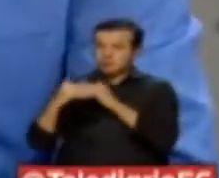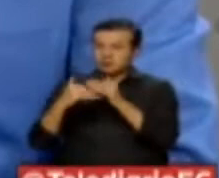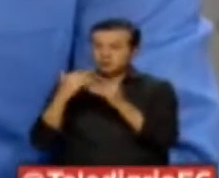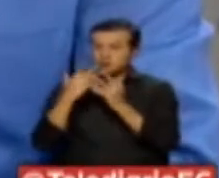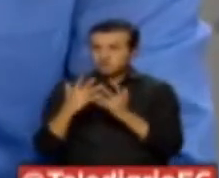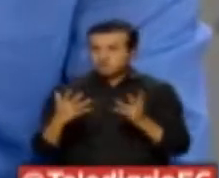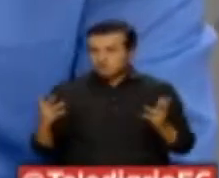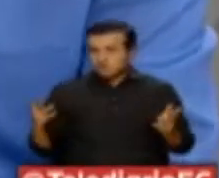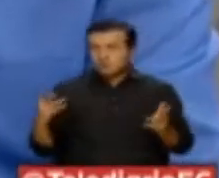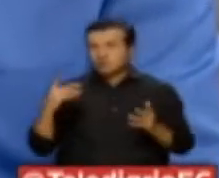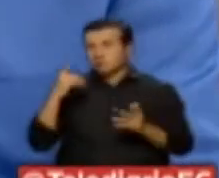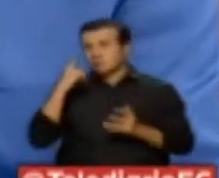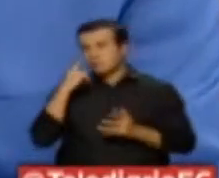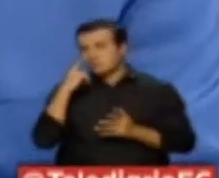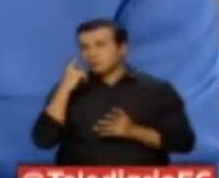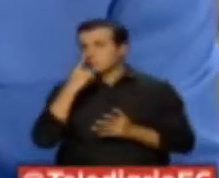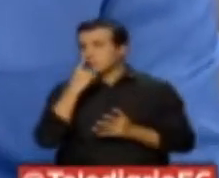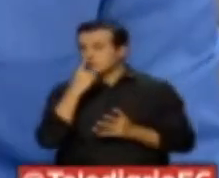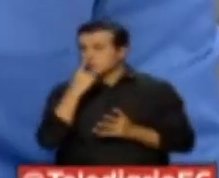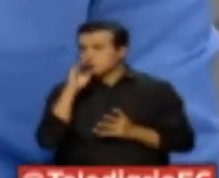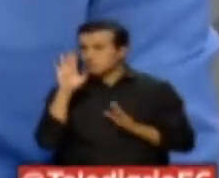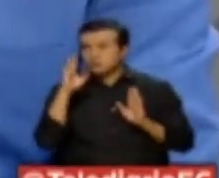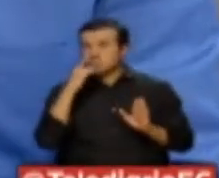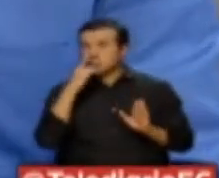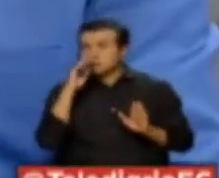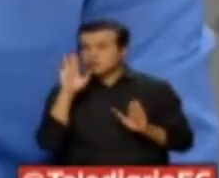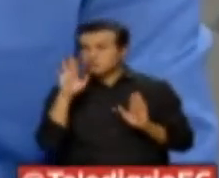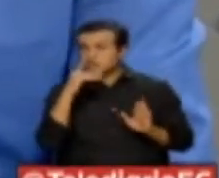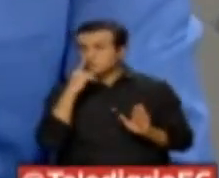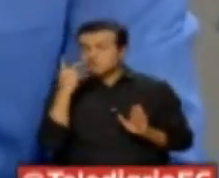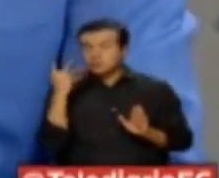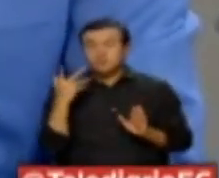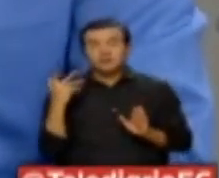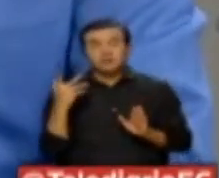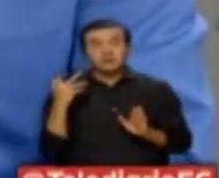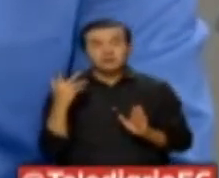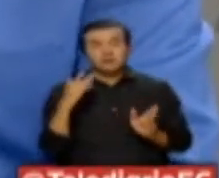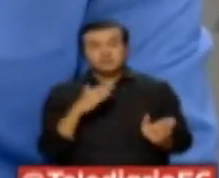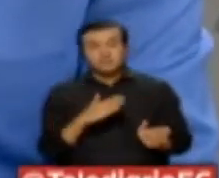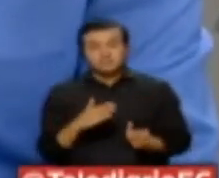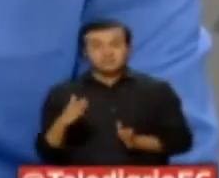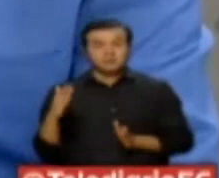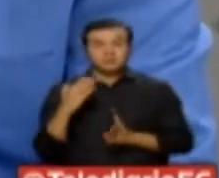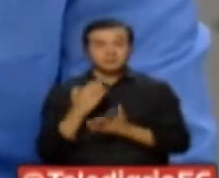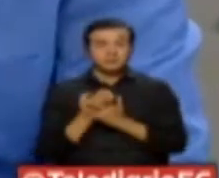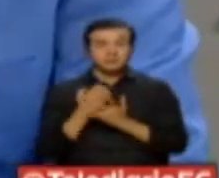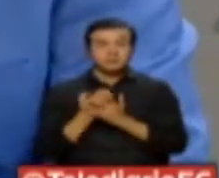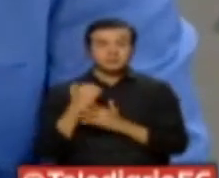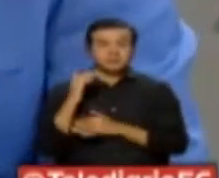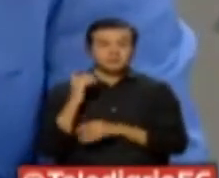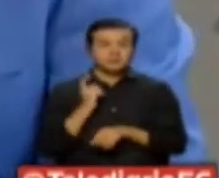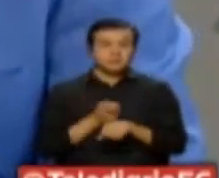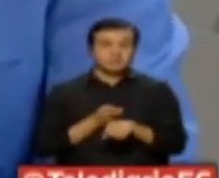también a identificar intereses que podrían llevar o conducir a sectores económicos específicos de estos países